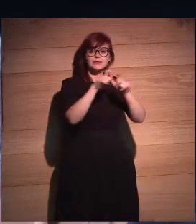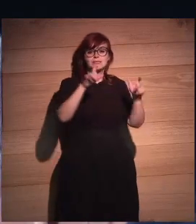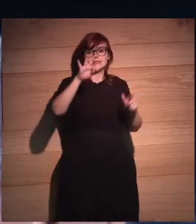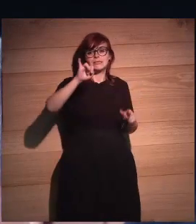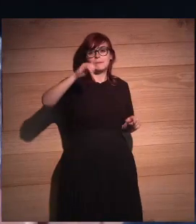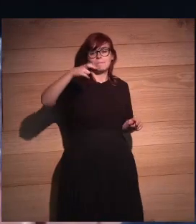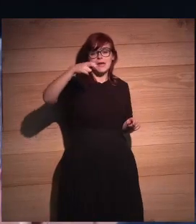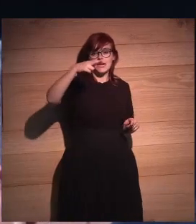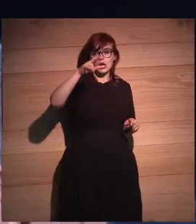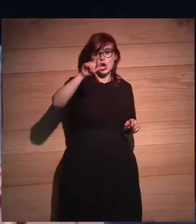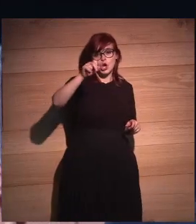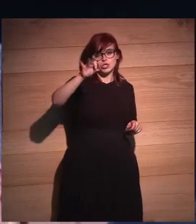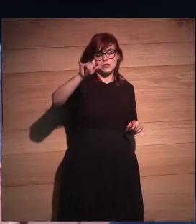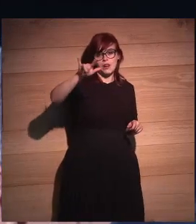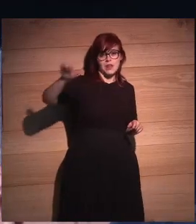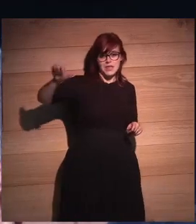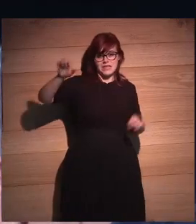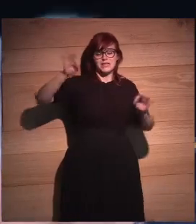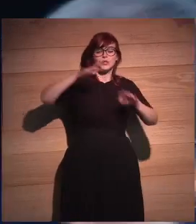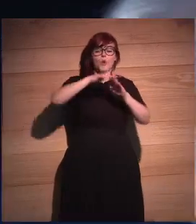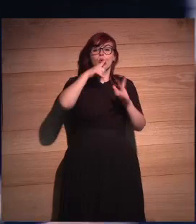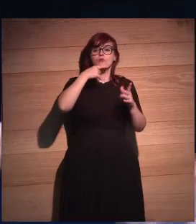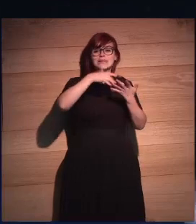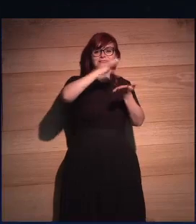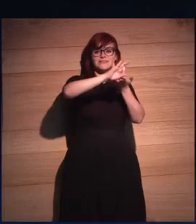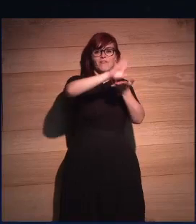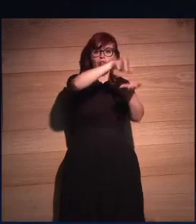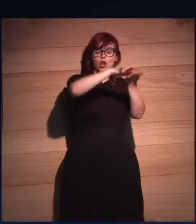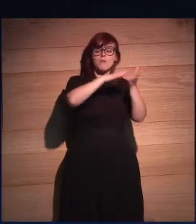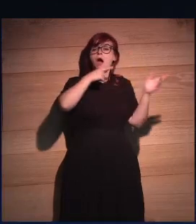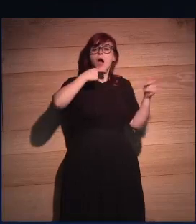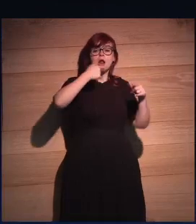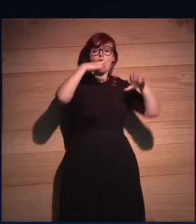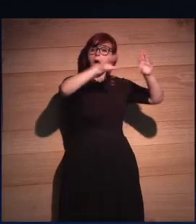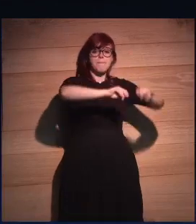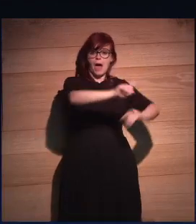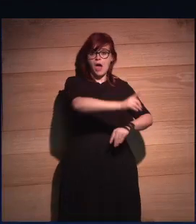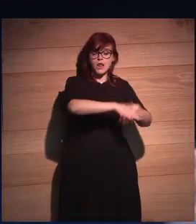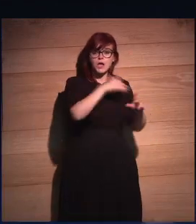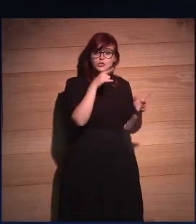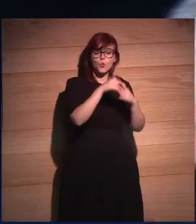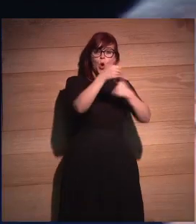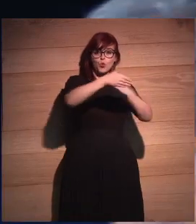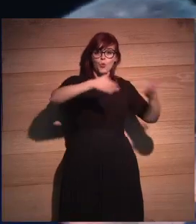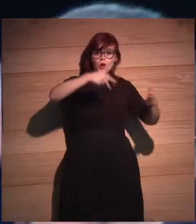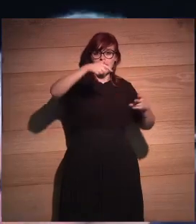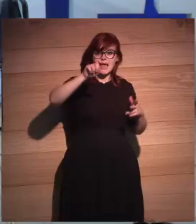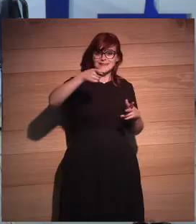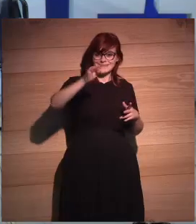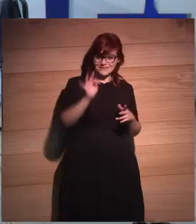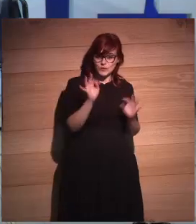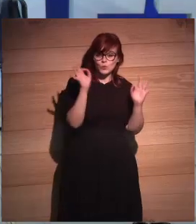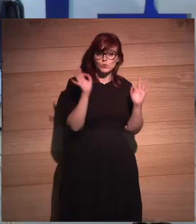de no apagar, ¿no? Que efectivamente hubo una temporada en la que si tú apagabas ese servidor, que por cierto era un cubo de Next, que es la empresa que